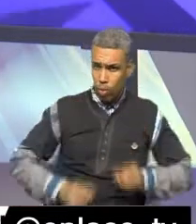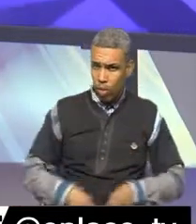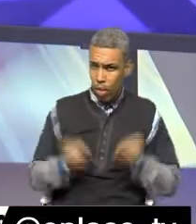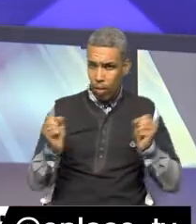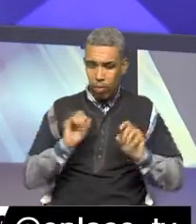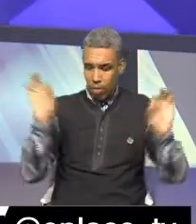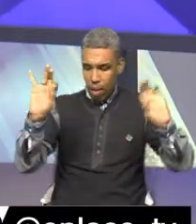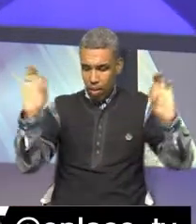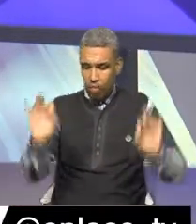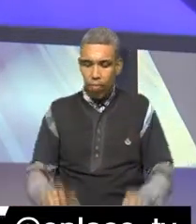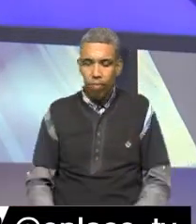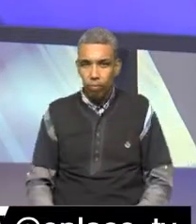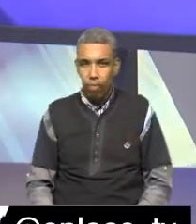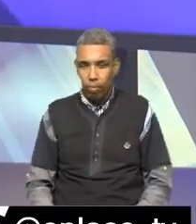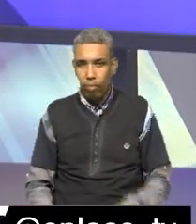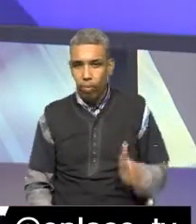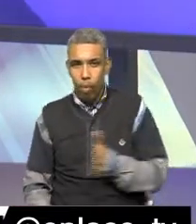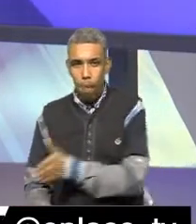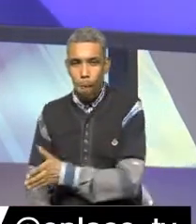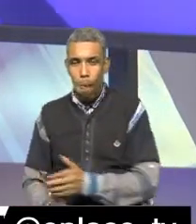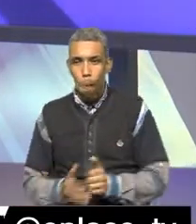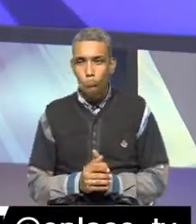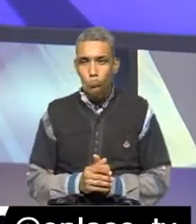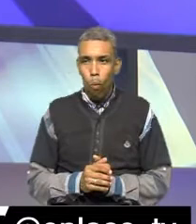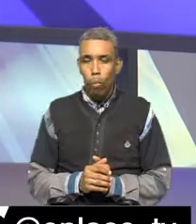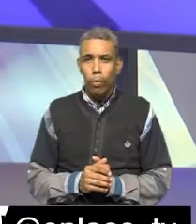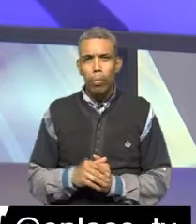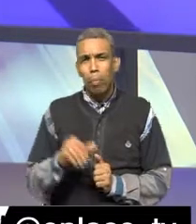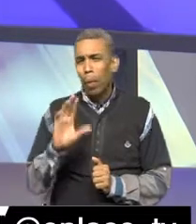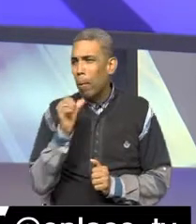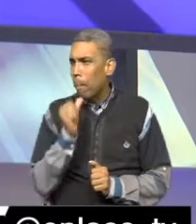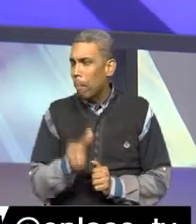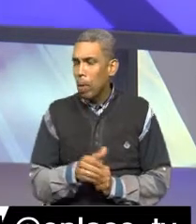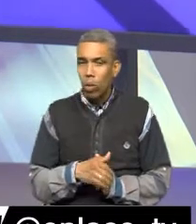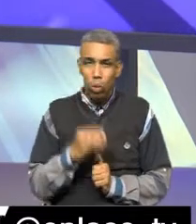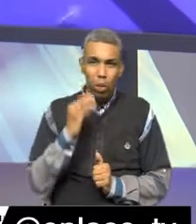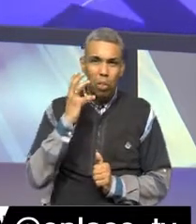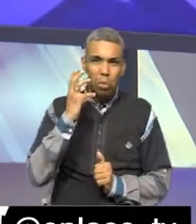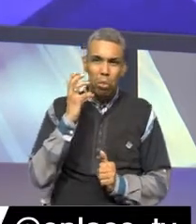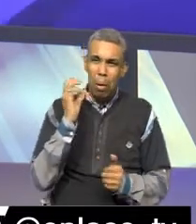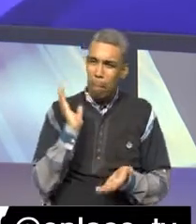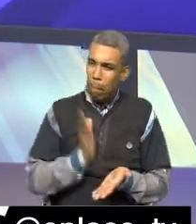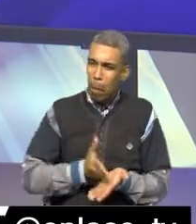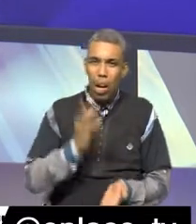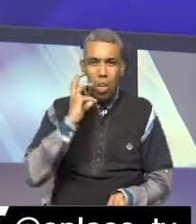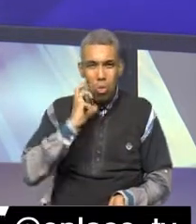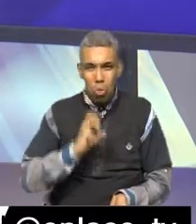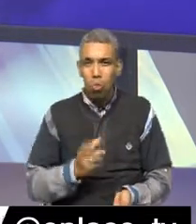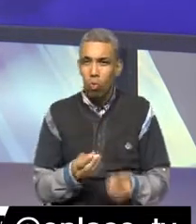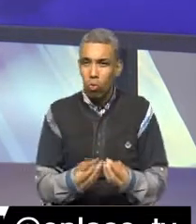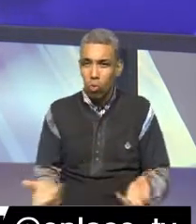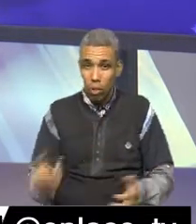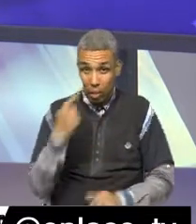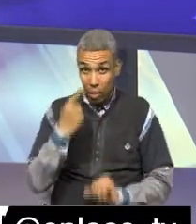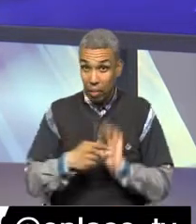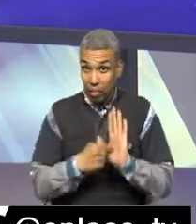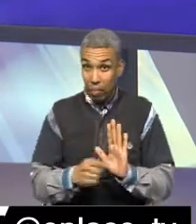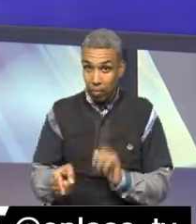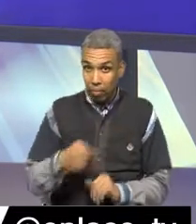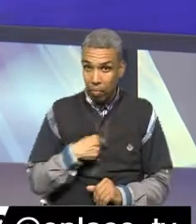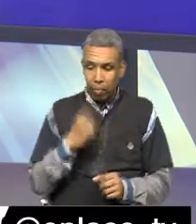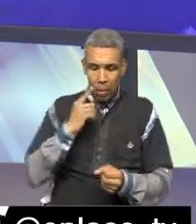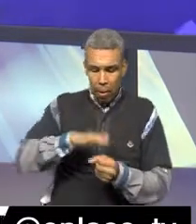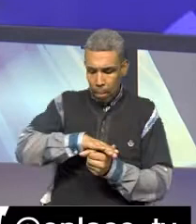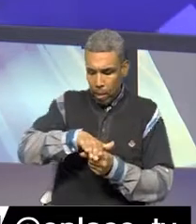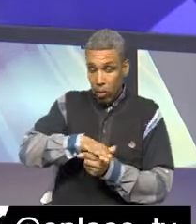Y en otras noticias, aumenta la delincuencia. En una cámara de seguridad quedó grabado el momento en el que un sujeto hurta artículos de valor en una cafetería del barrio El Recreo,